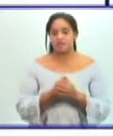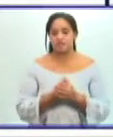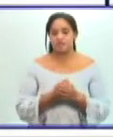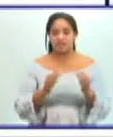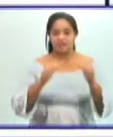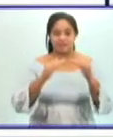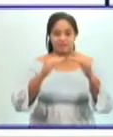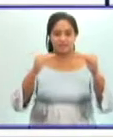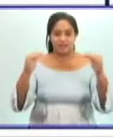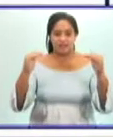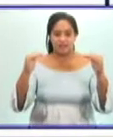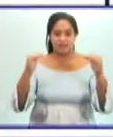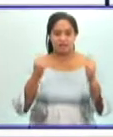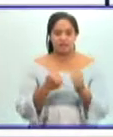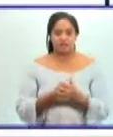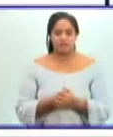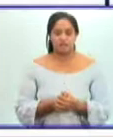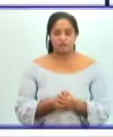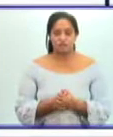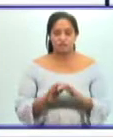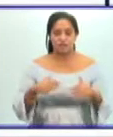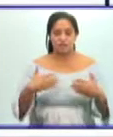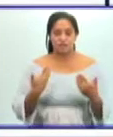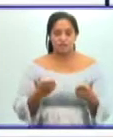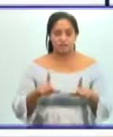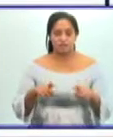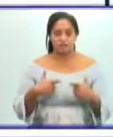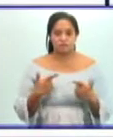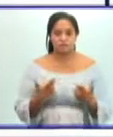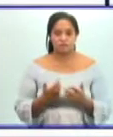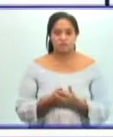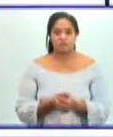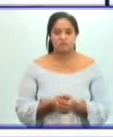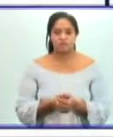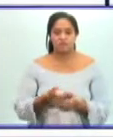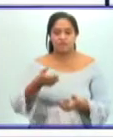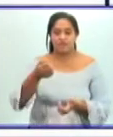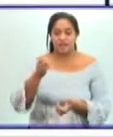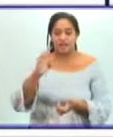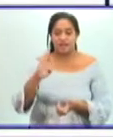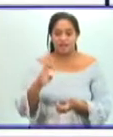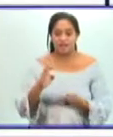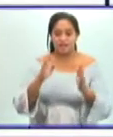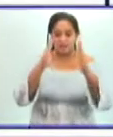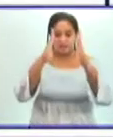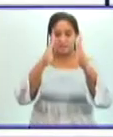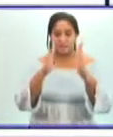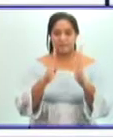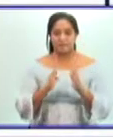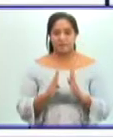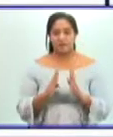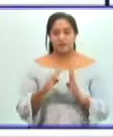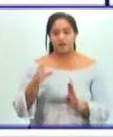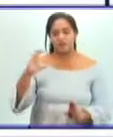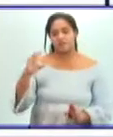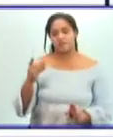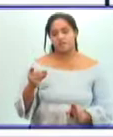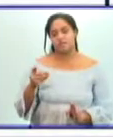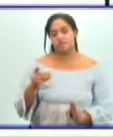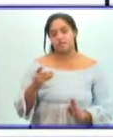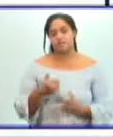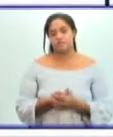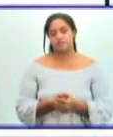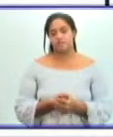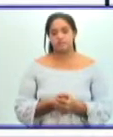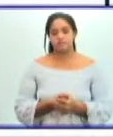alineados. Además, se cumple que el segmento AF es paralelo al segmento